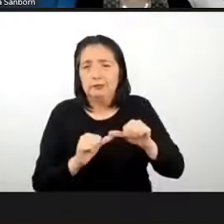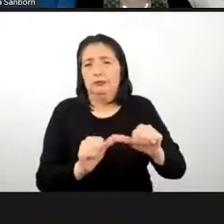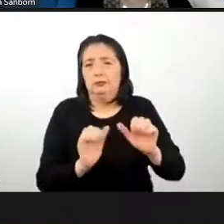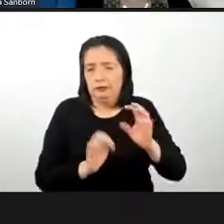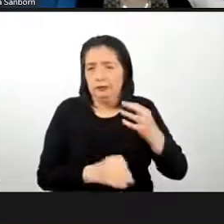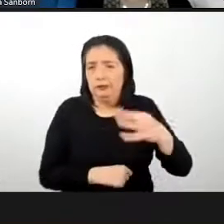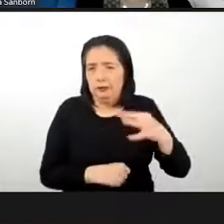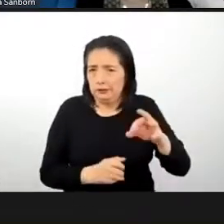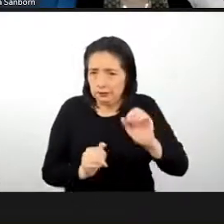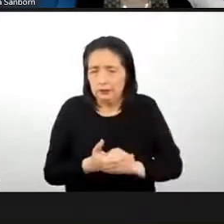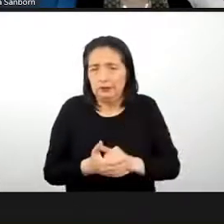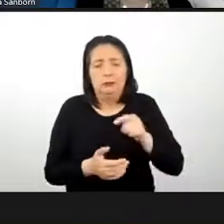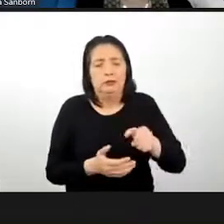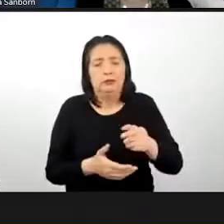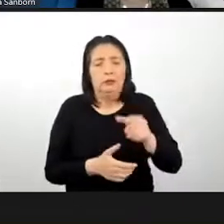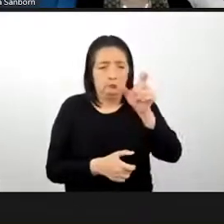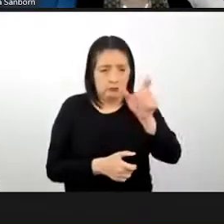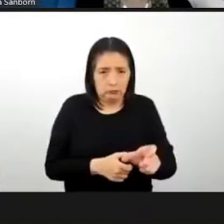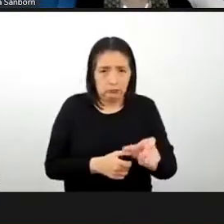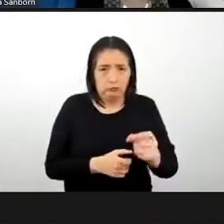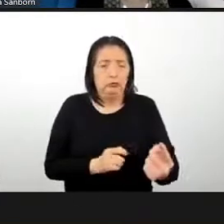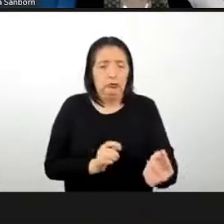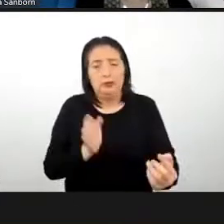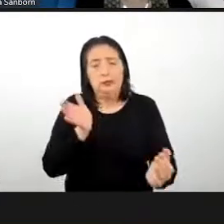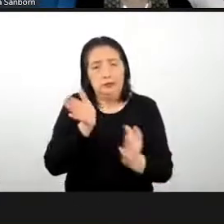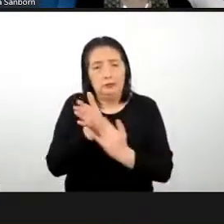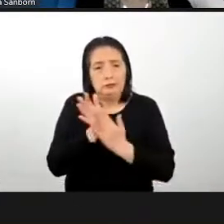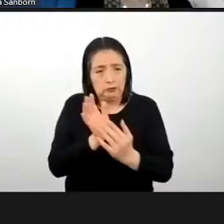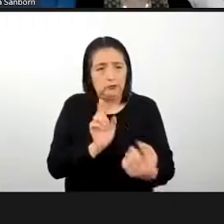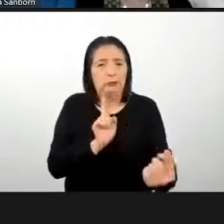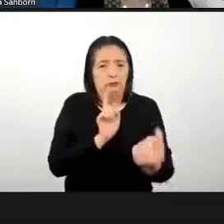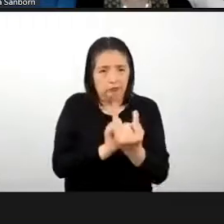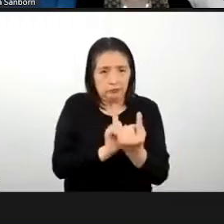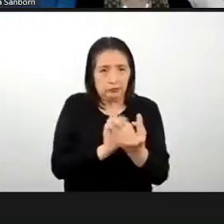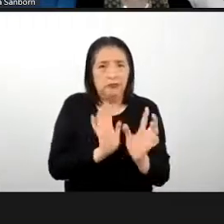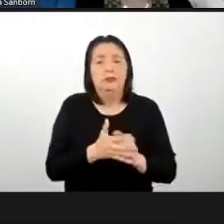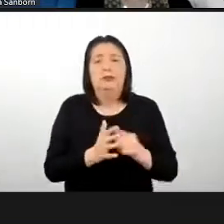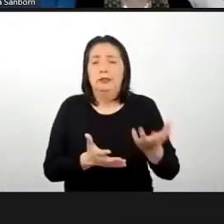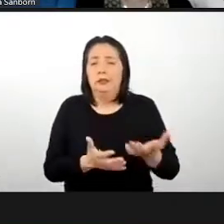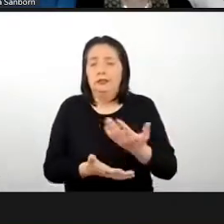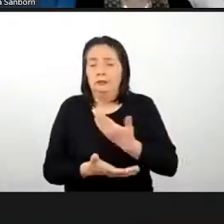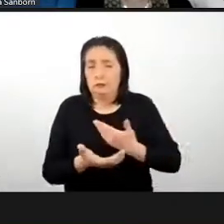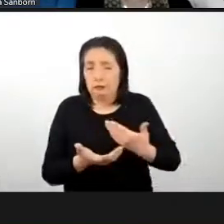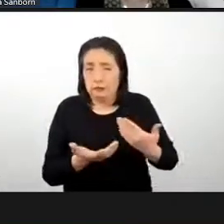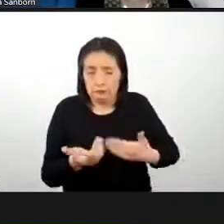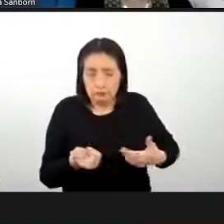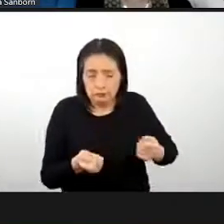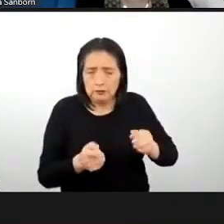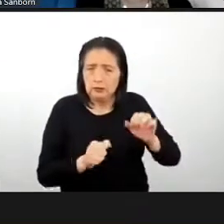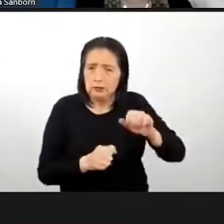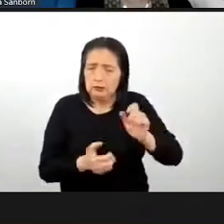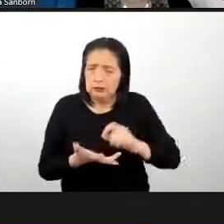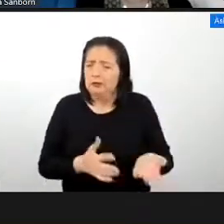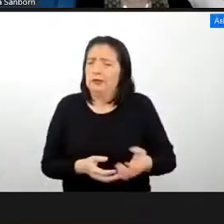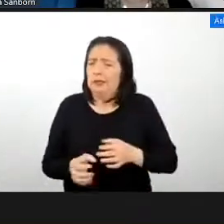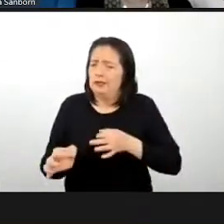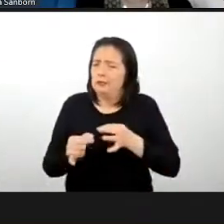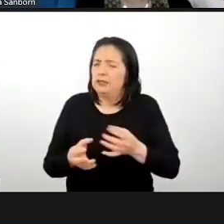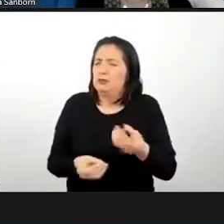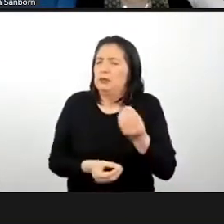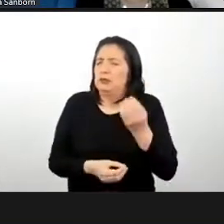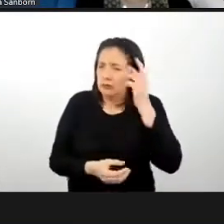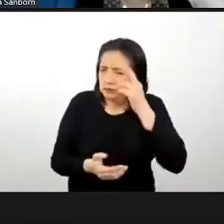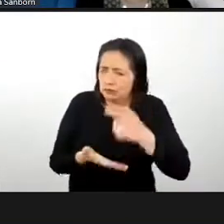siempre constante entre ciudadanos y defensoría. El poder público tiene que justificar su función. Es decir, en